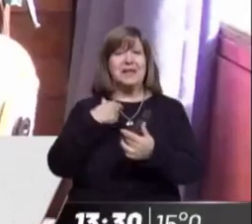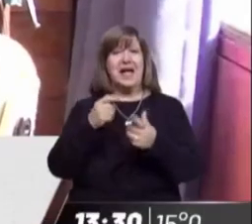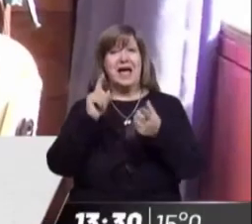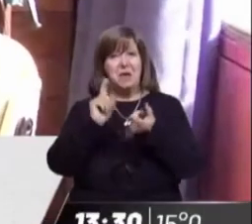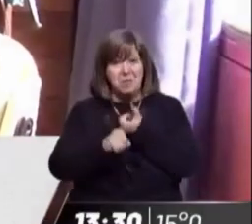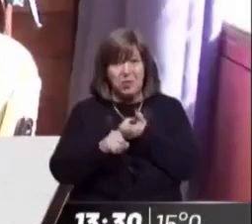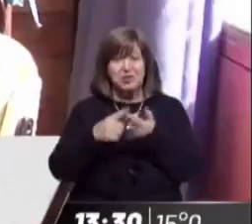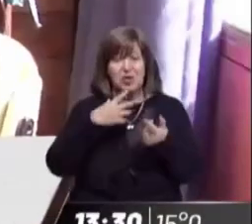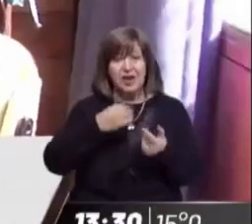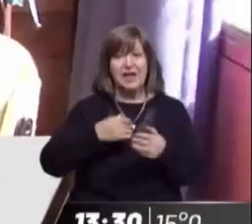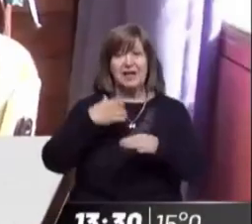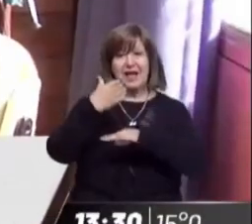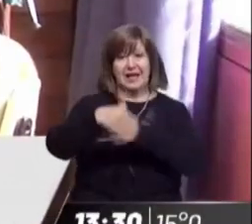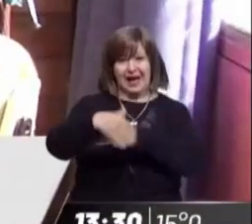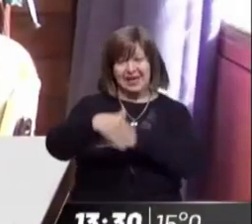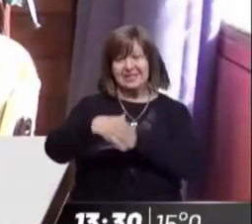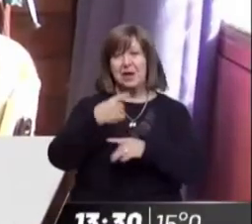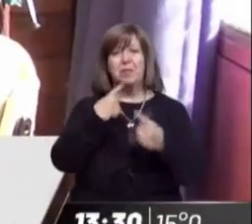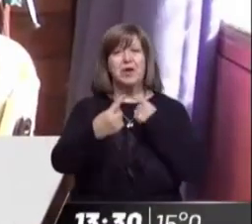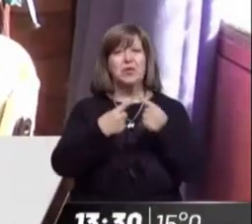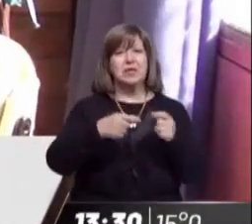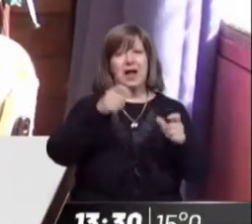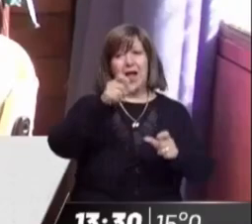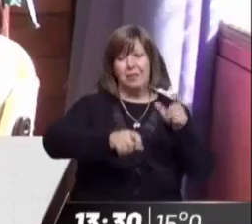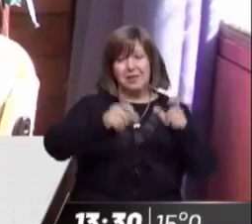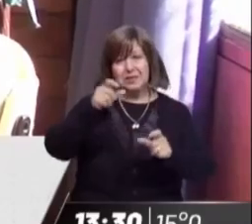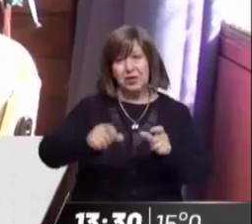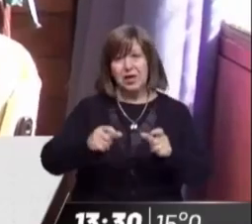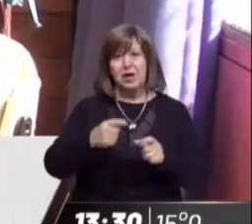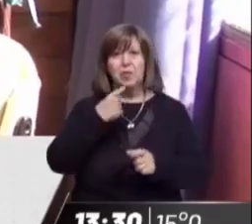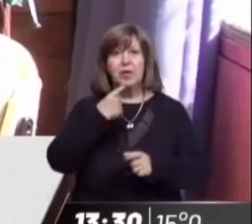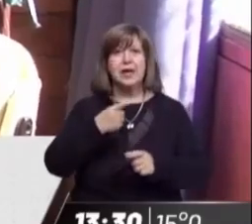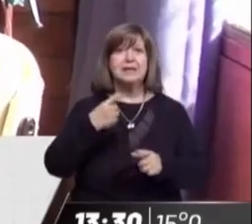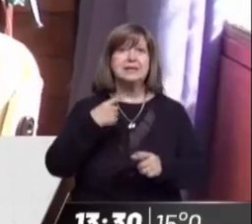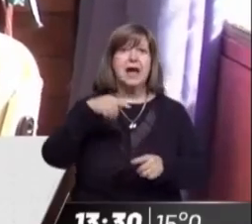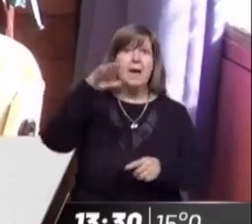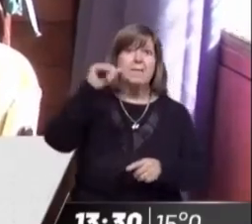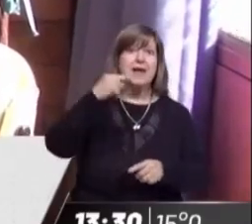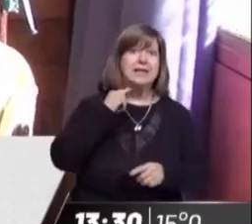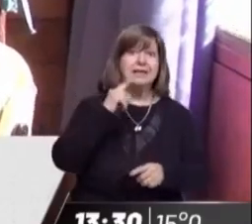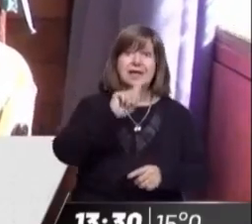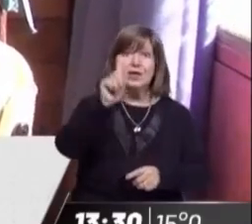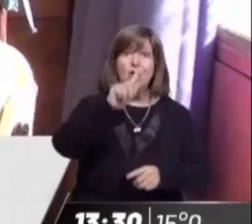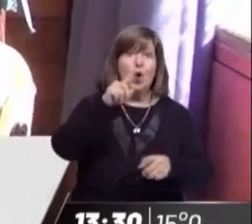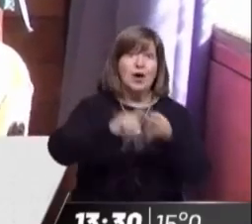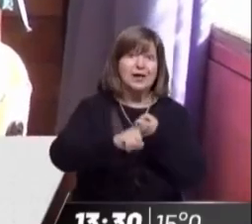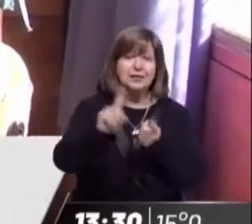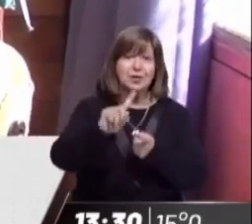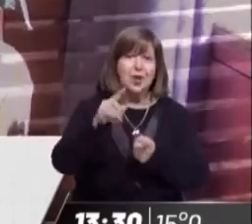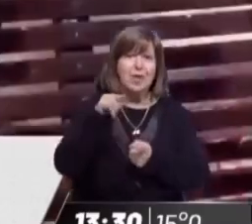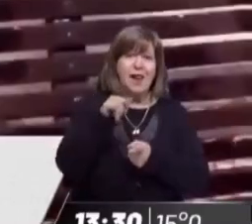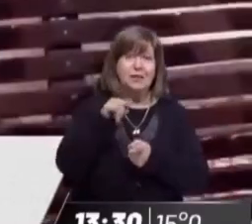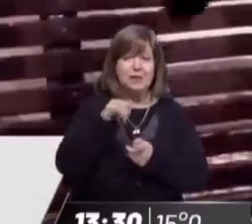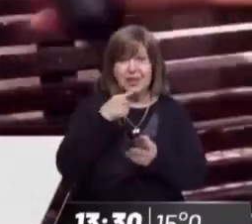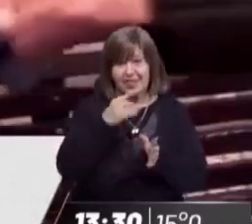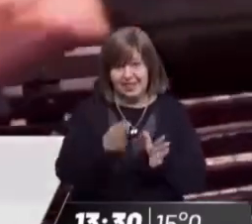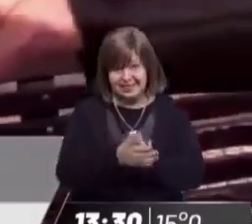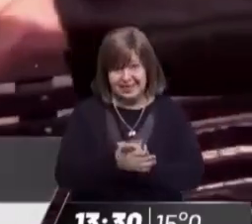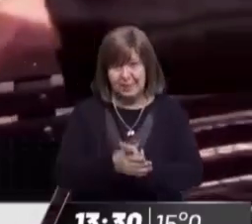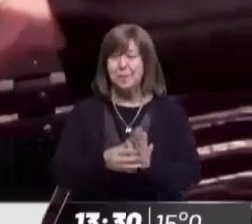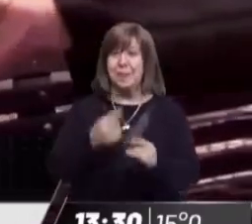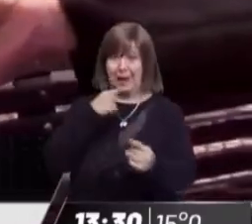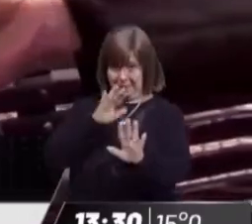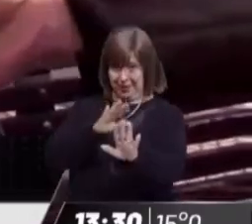bueno salimos a la calle también le preguntamos a la gente que piensan de este día y nos decía lo siguiente Dale lo escuchamos pregunta creen el martes